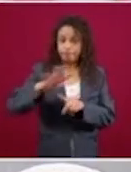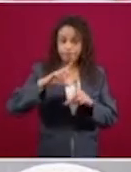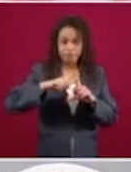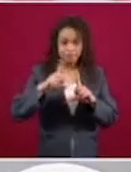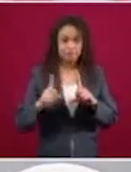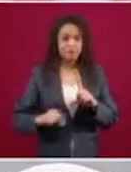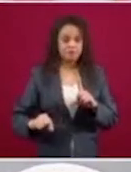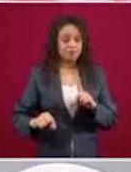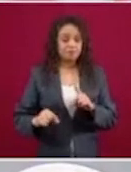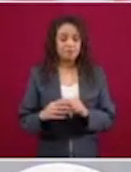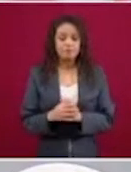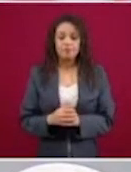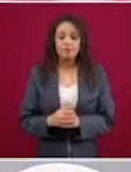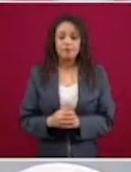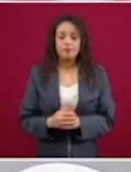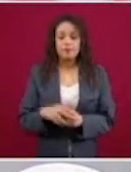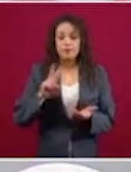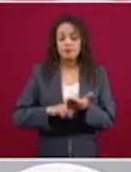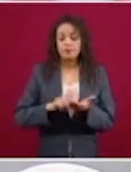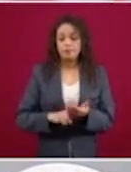cuando se deprecia la moneda,